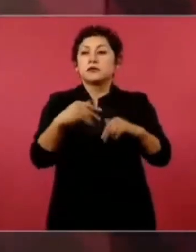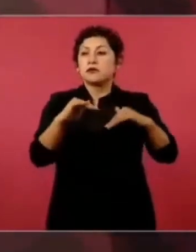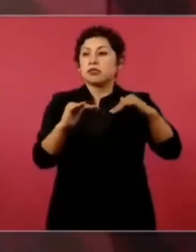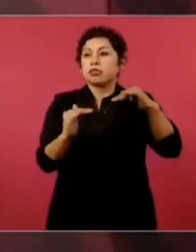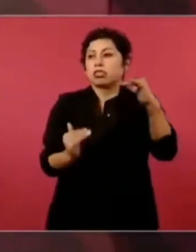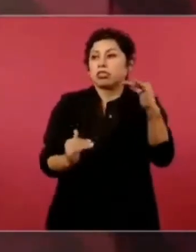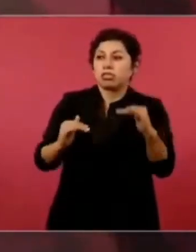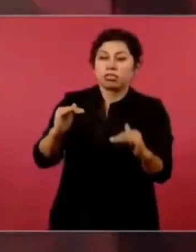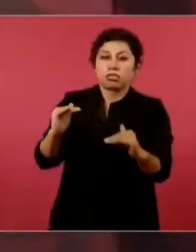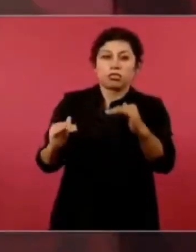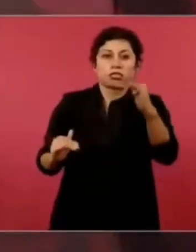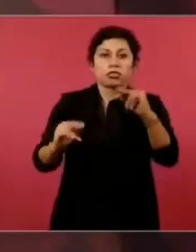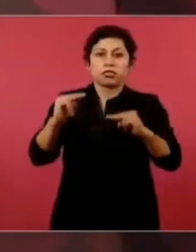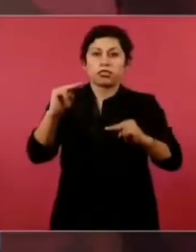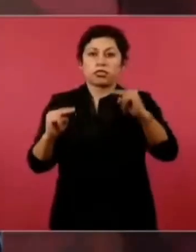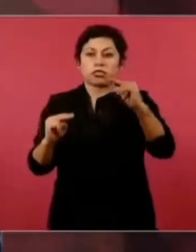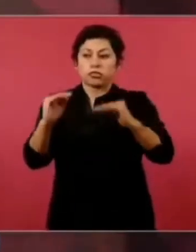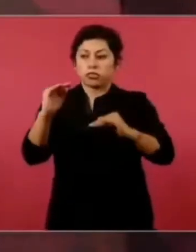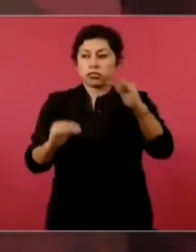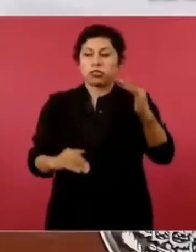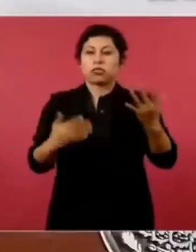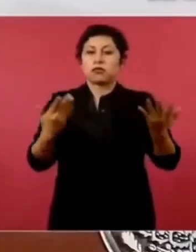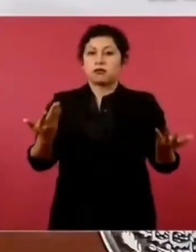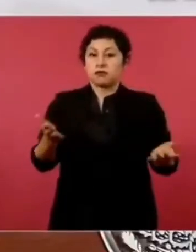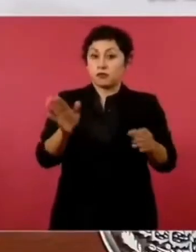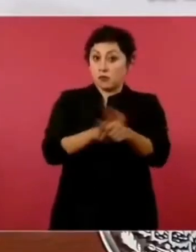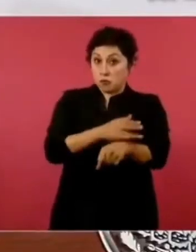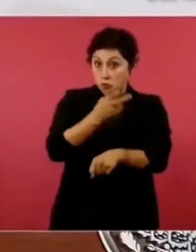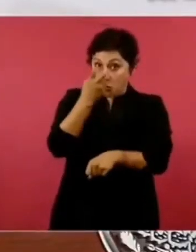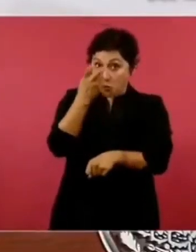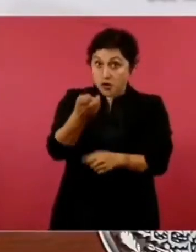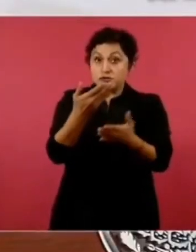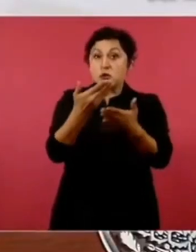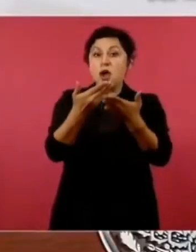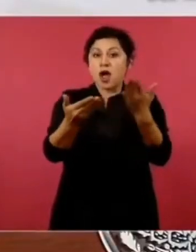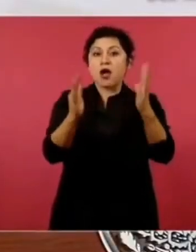Por eso hay que desterrarla.